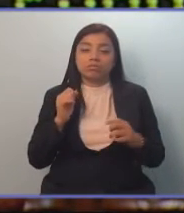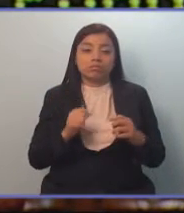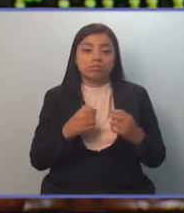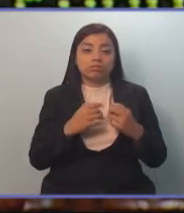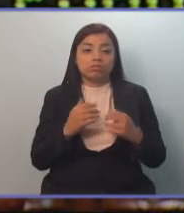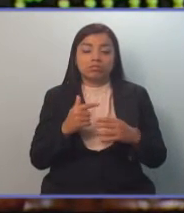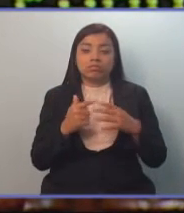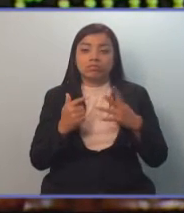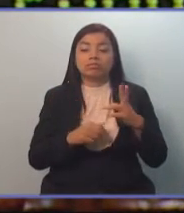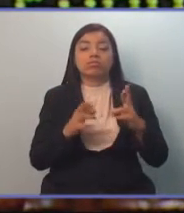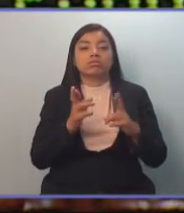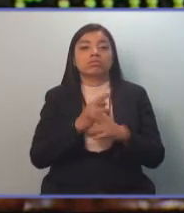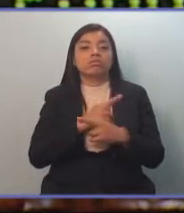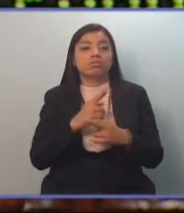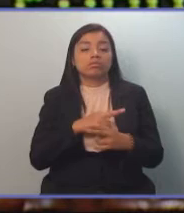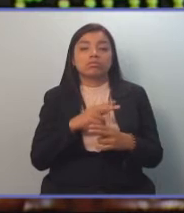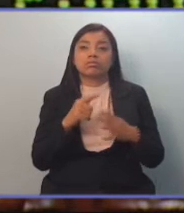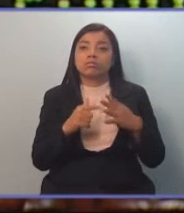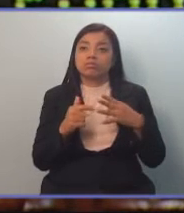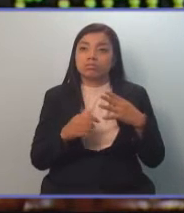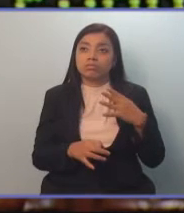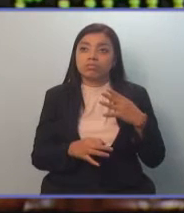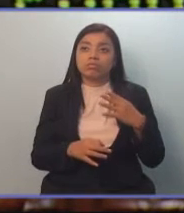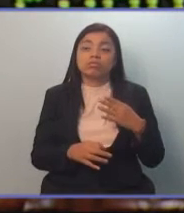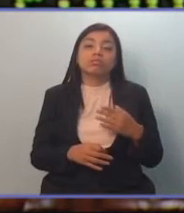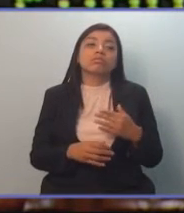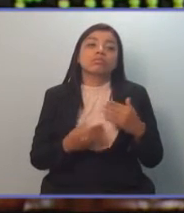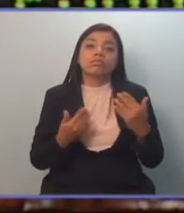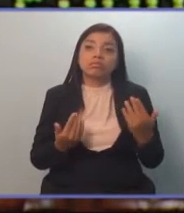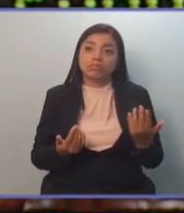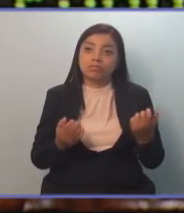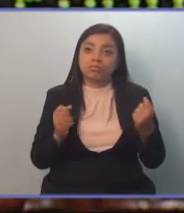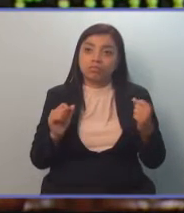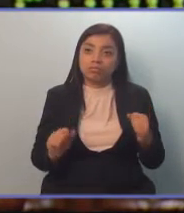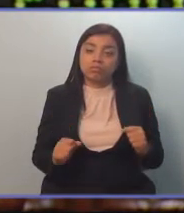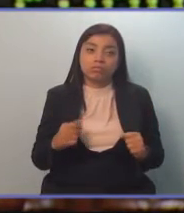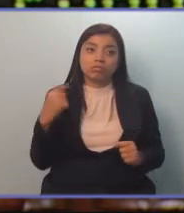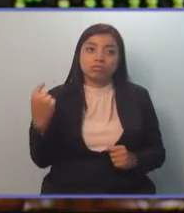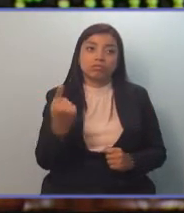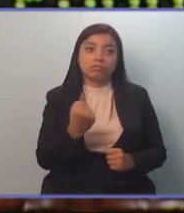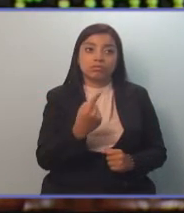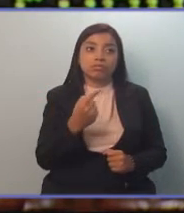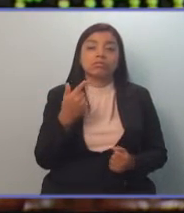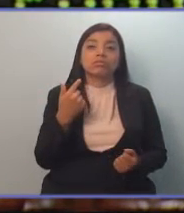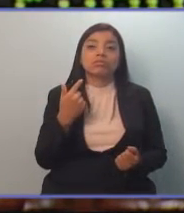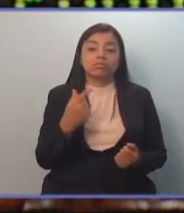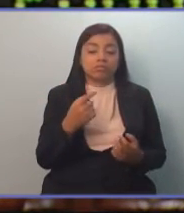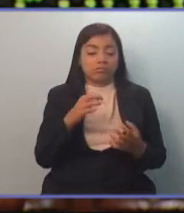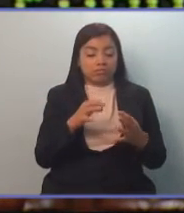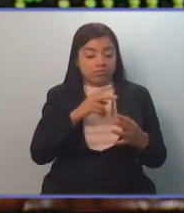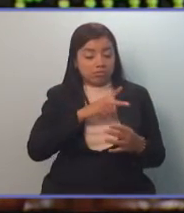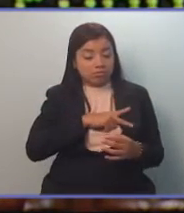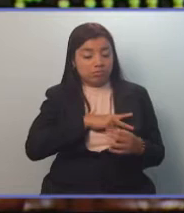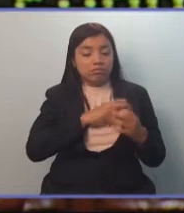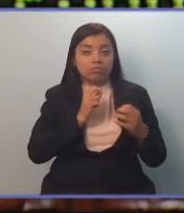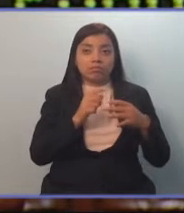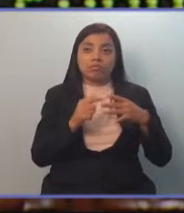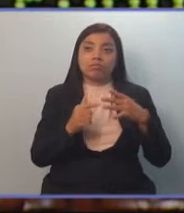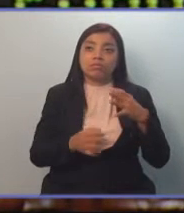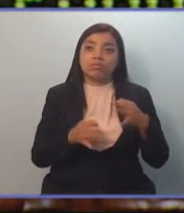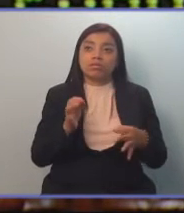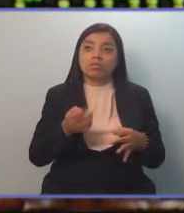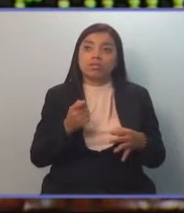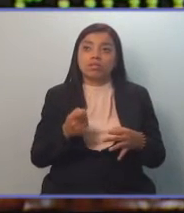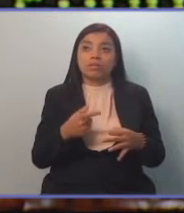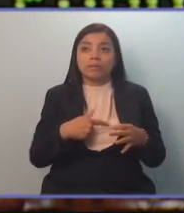serie de reformas a la referida ley que den lugar y que las personas, tanto naturales como jurídicas, alcancen los objetivos